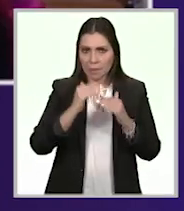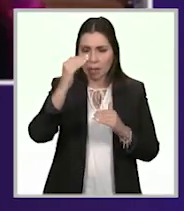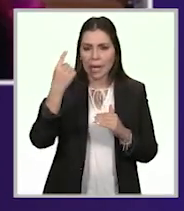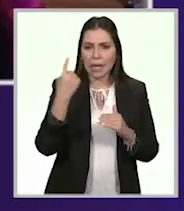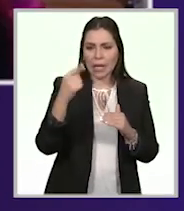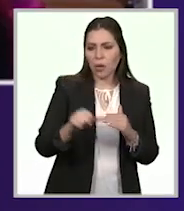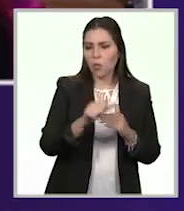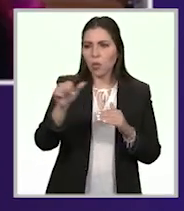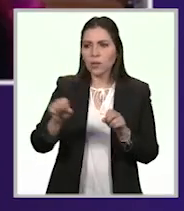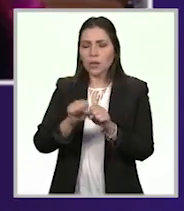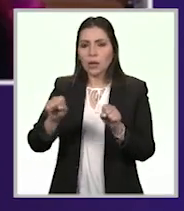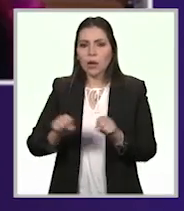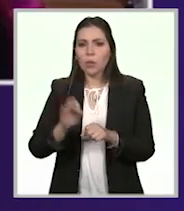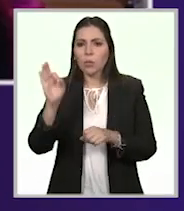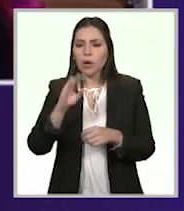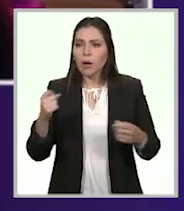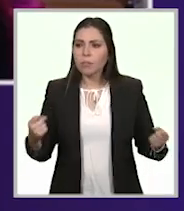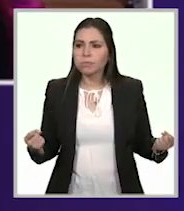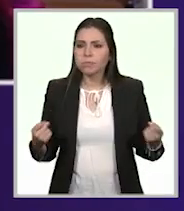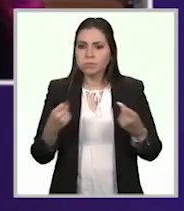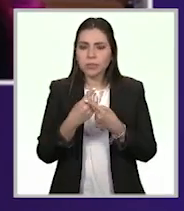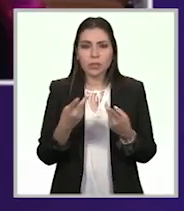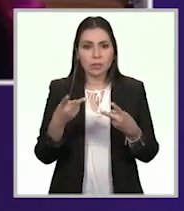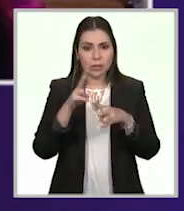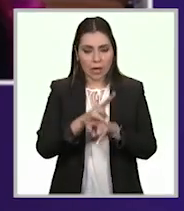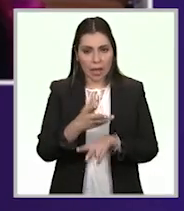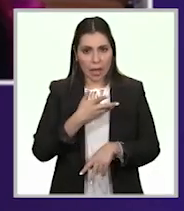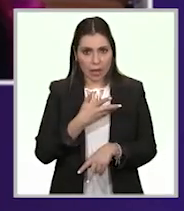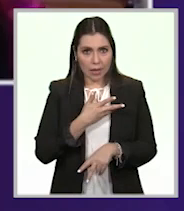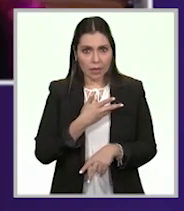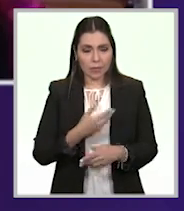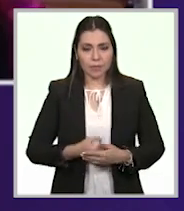que se supera por reiteración o por contradicción?